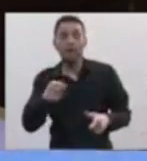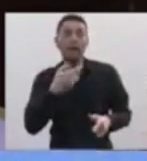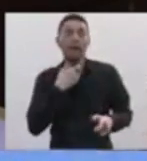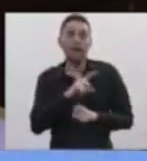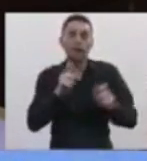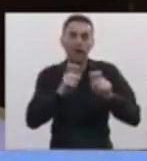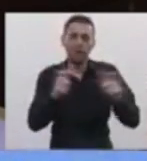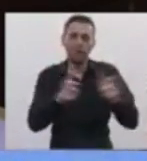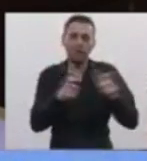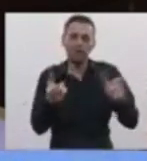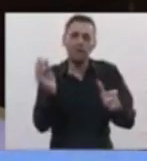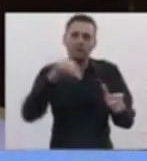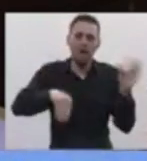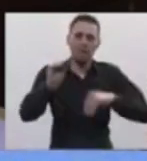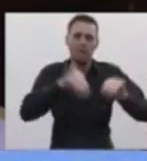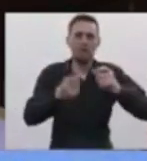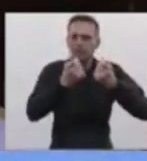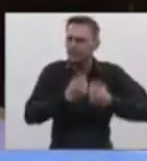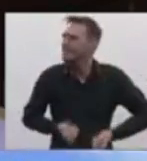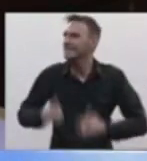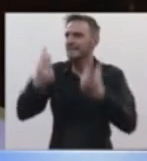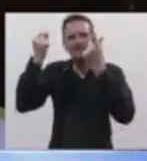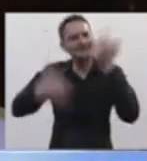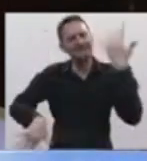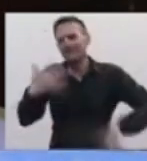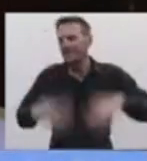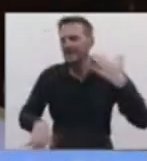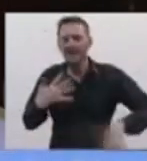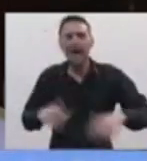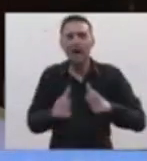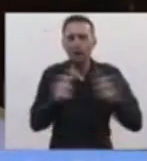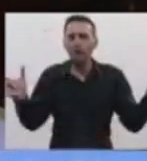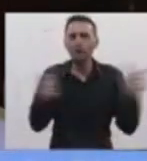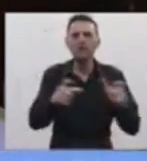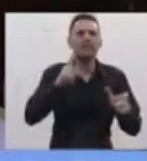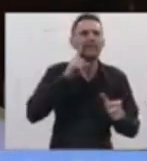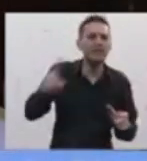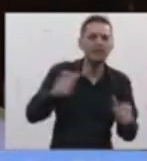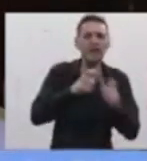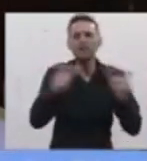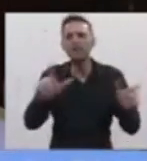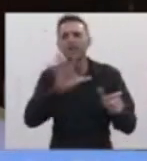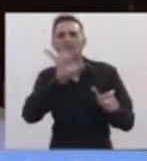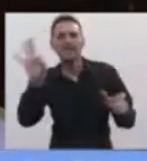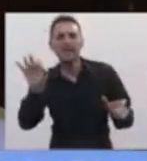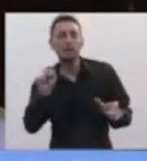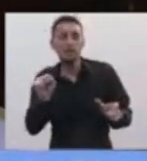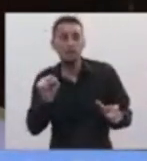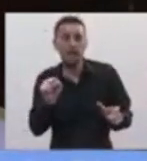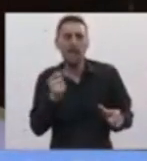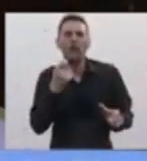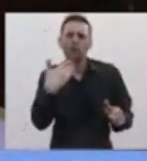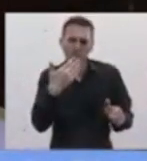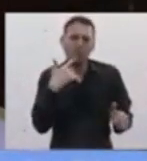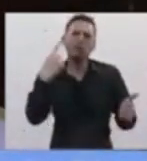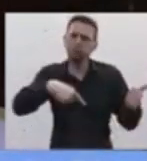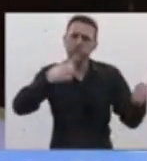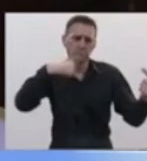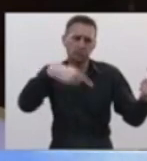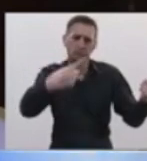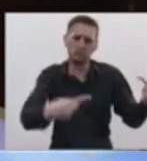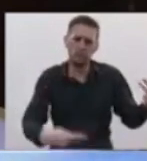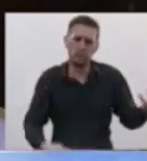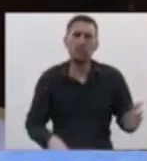moneda estamos importando caro urgente billetes de 1500 y se puede seguir y seguir y seguir